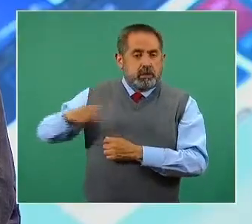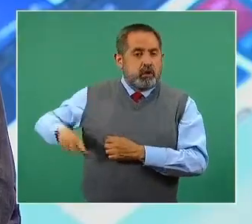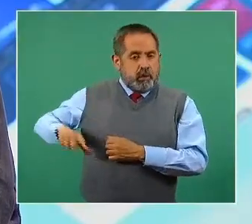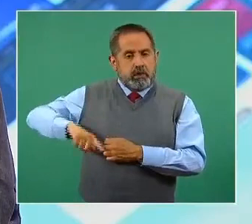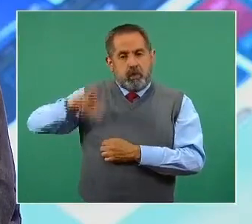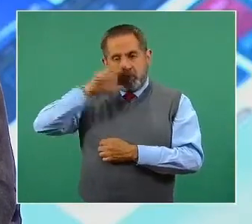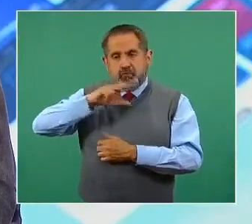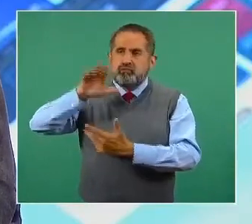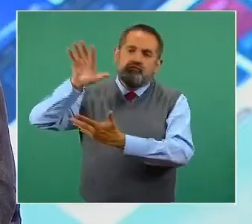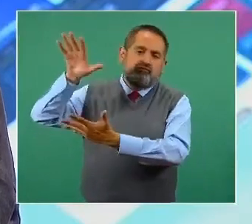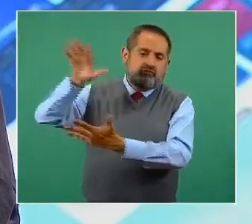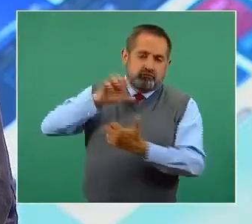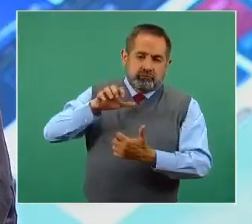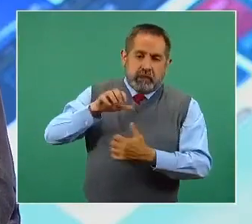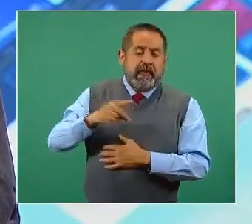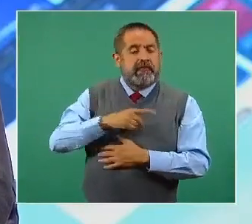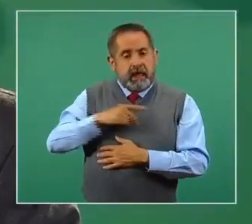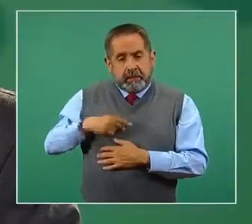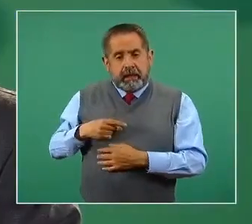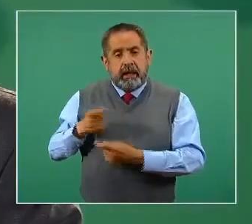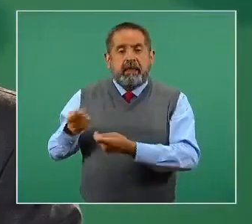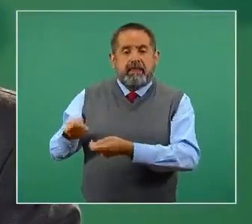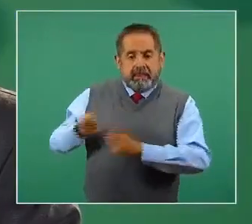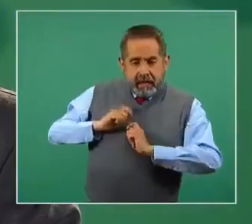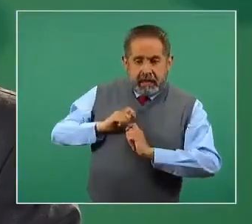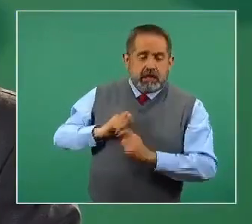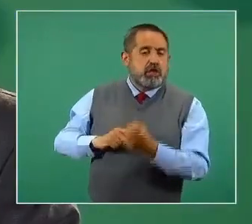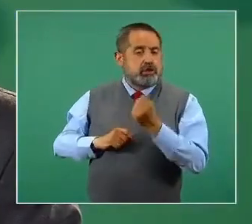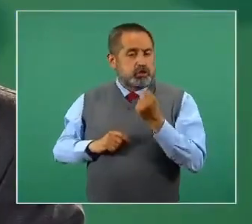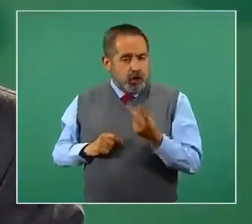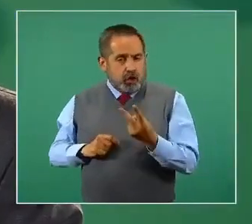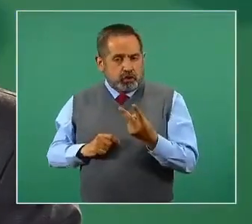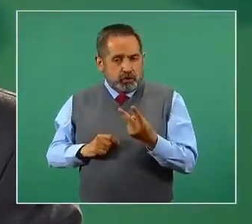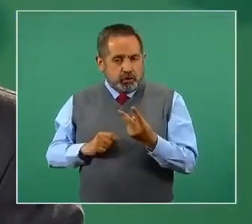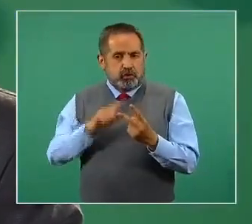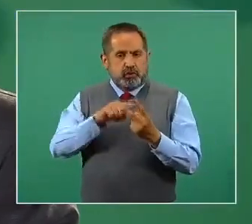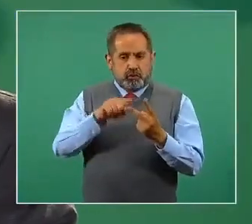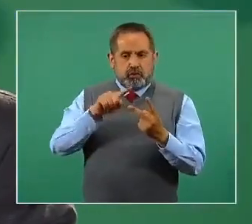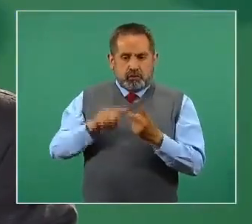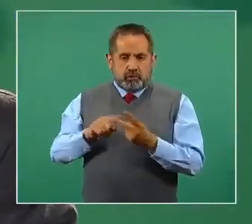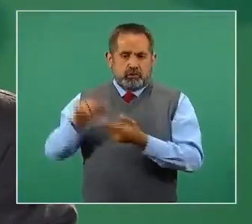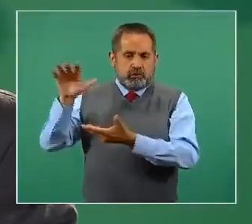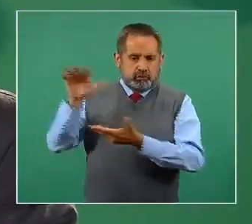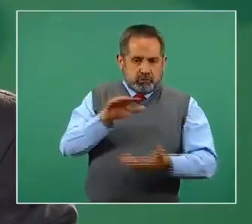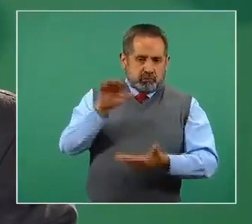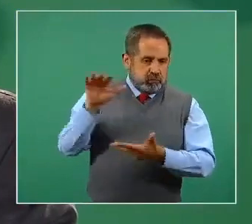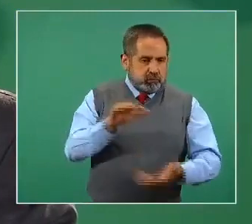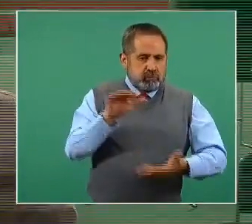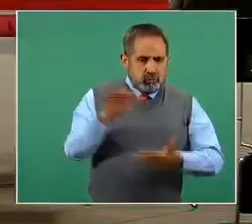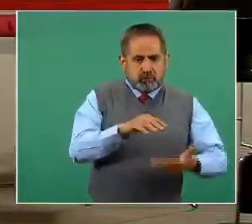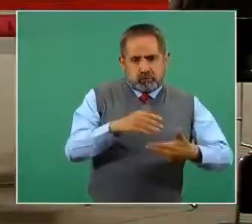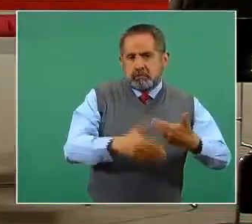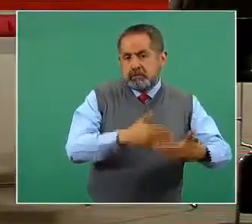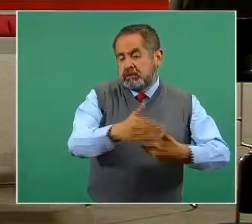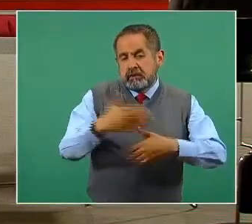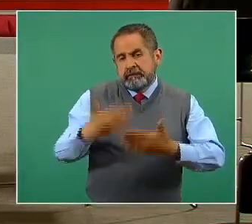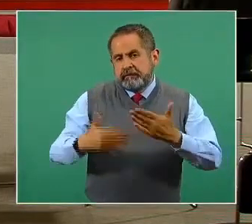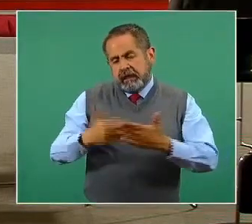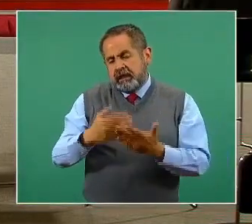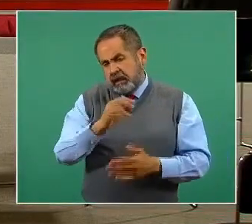gobierno ruso nos siguen teniendo pendientes la entrega de varias dosis de vacunas, ¿no?